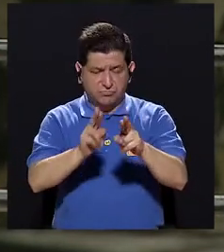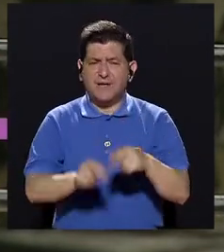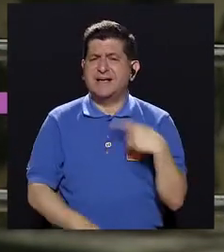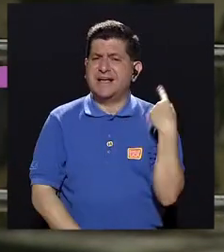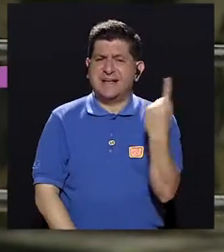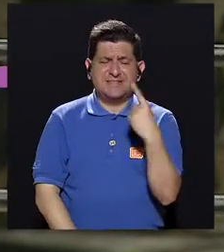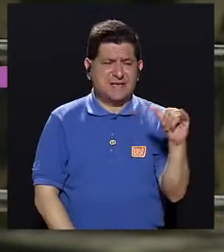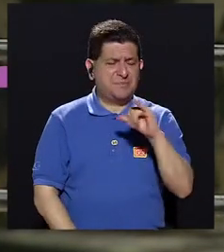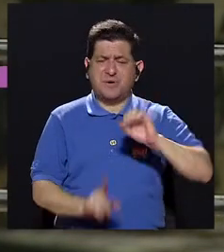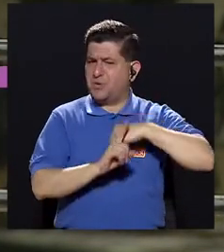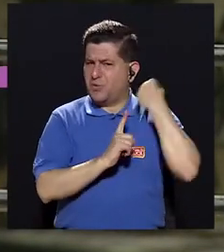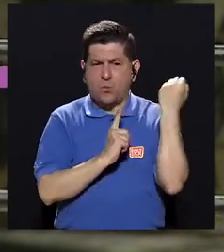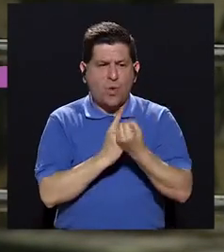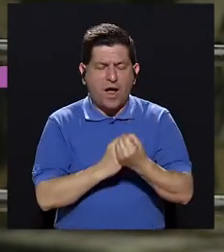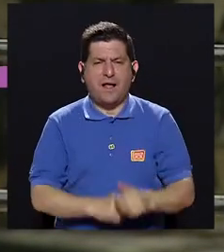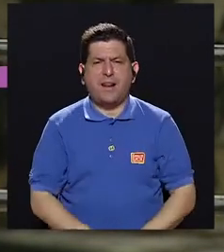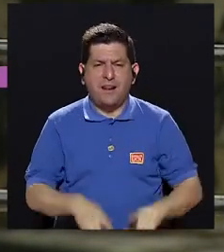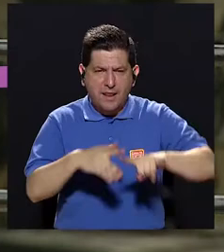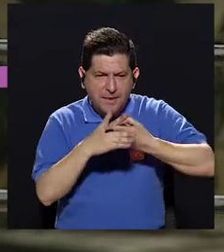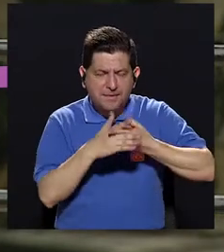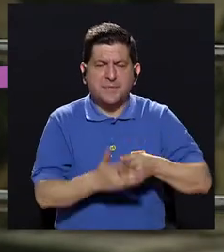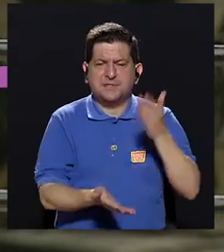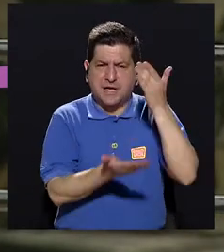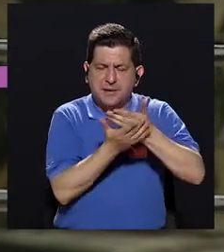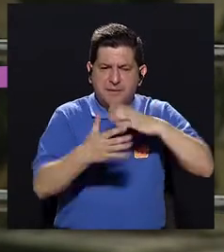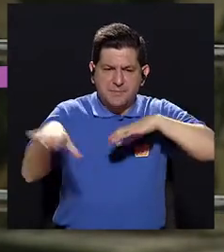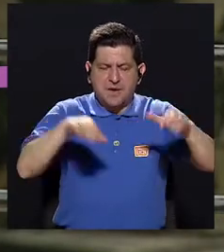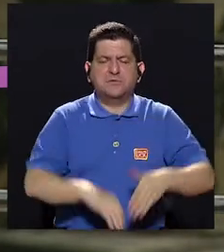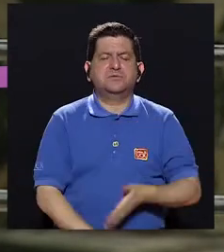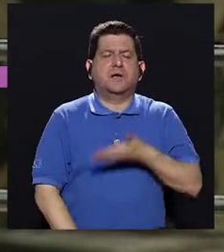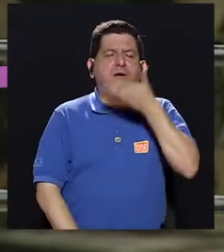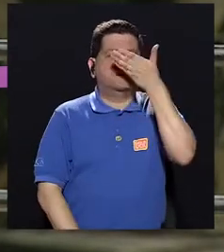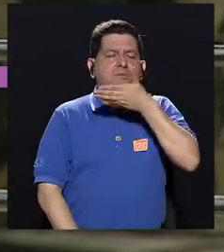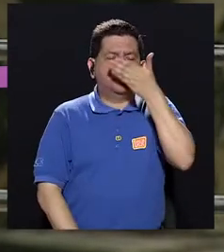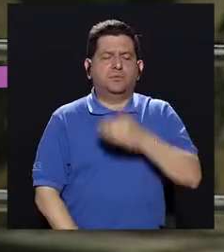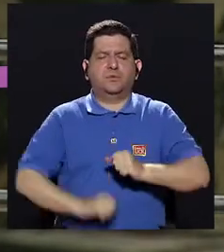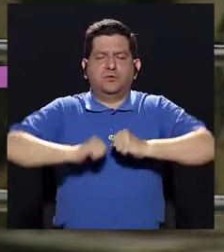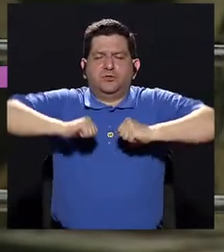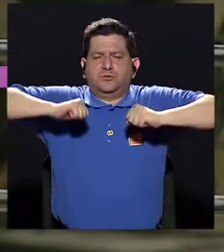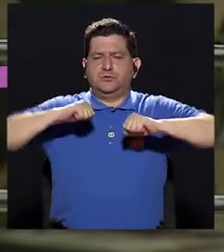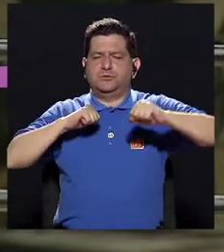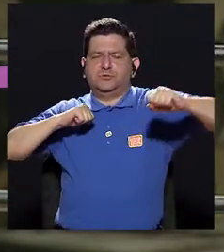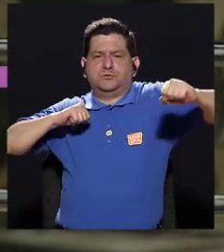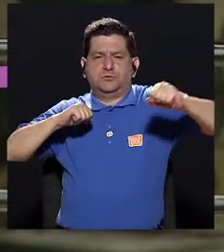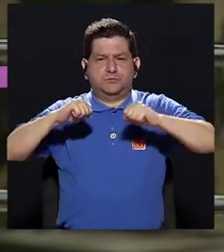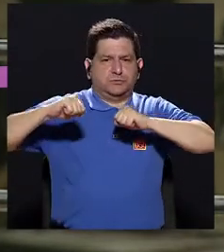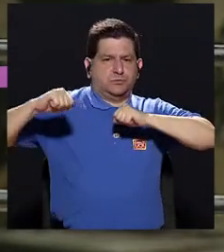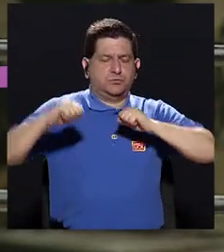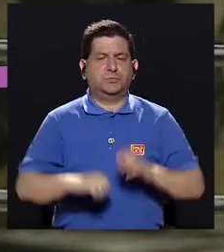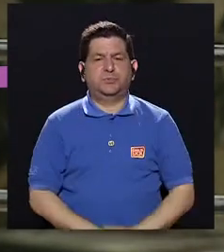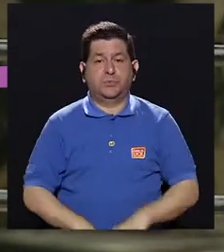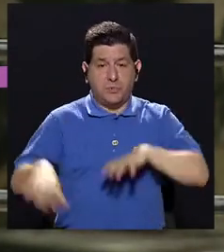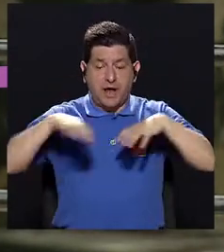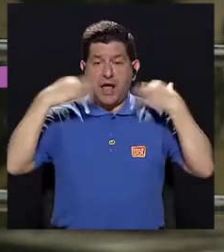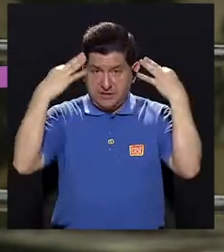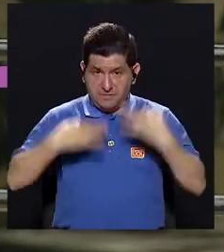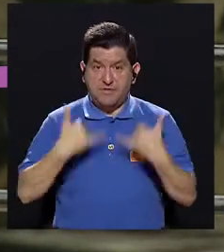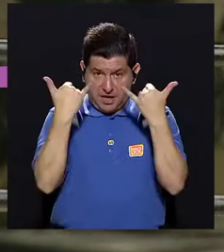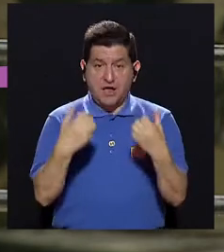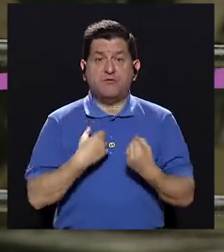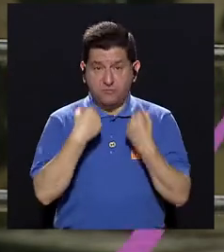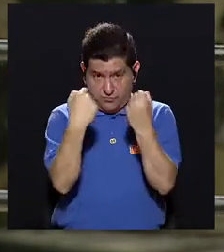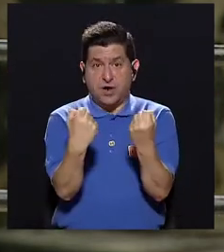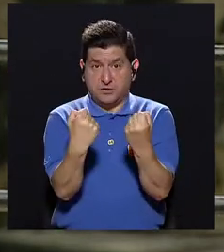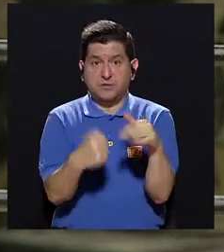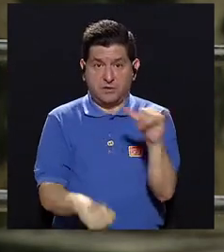si estaban siempre en una misma condición. Entonces empezaron a hacer pausas activas como ejercicios de respiración, ejercicios de estiramiento, ejercicio físico ya un poco